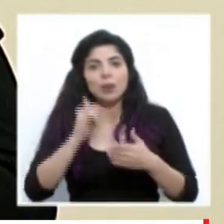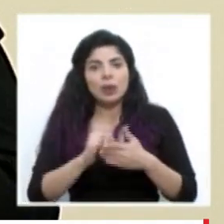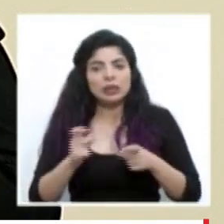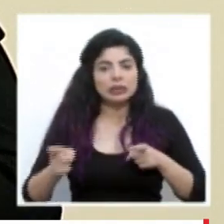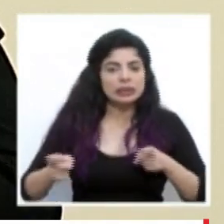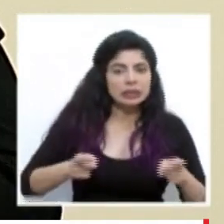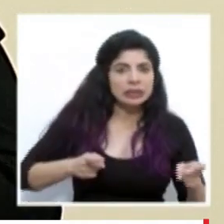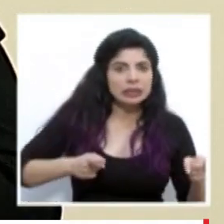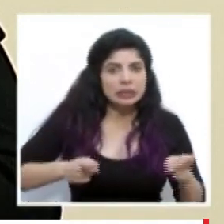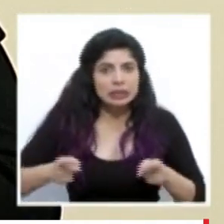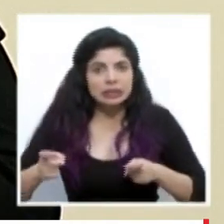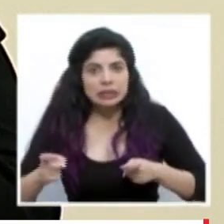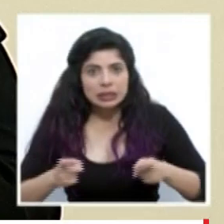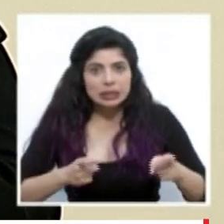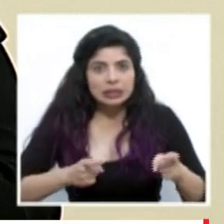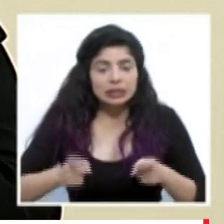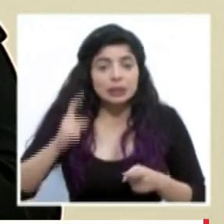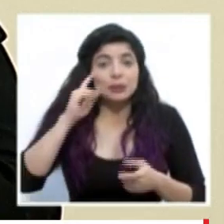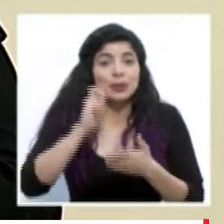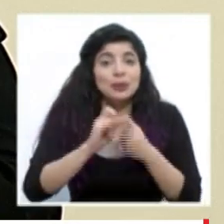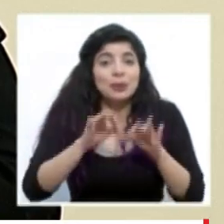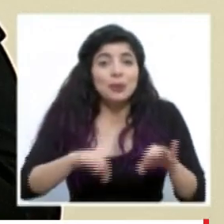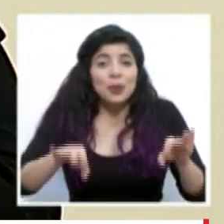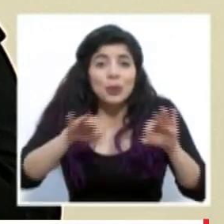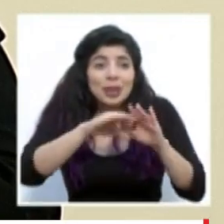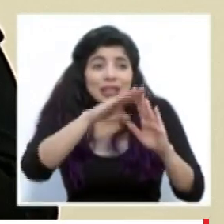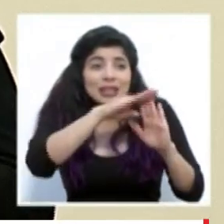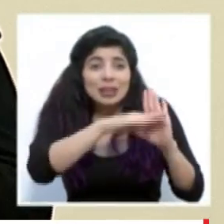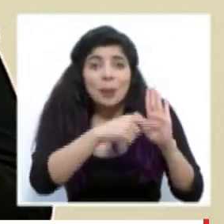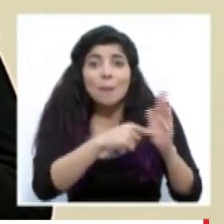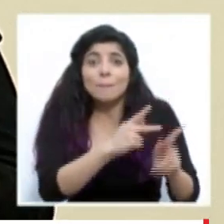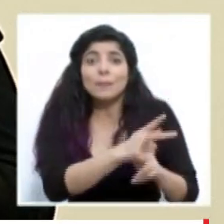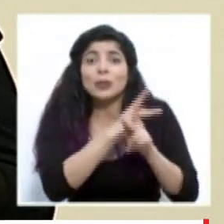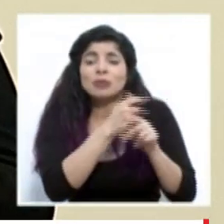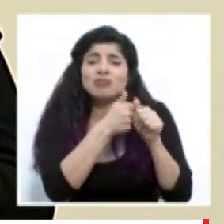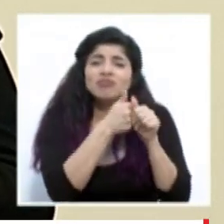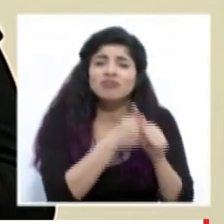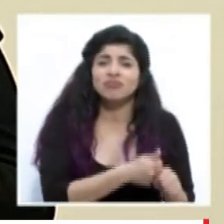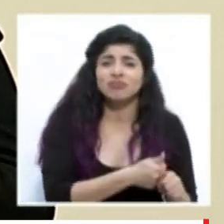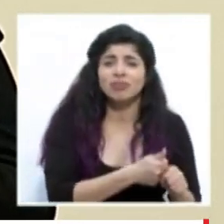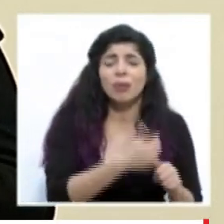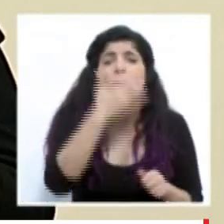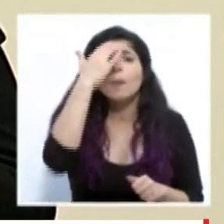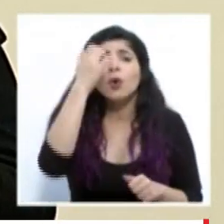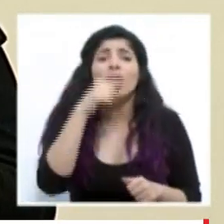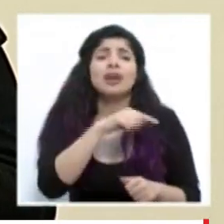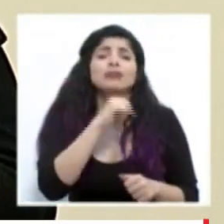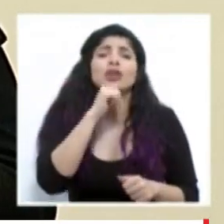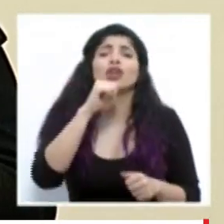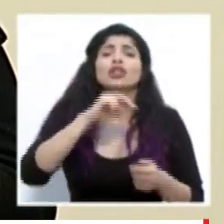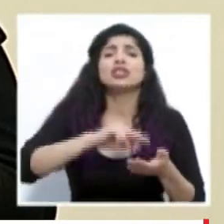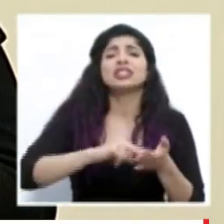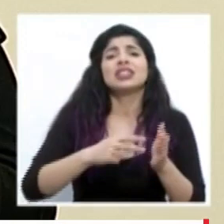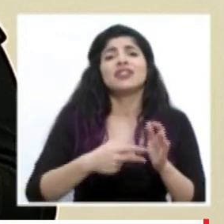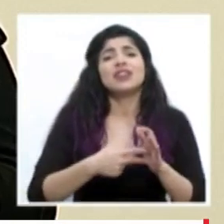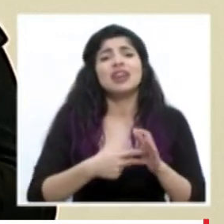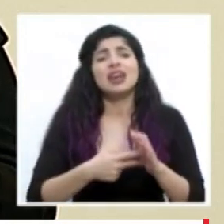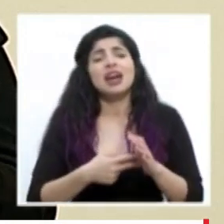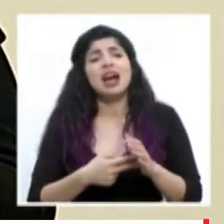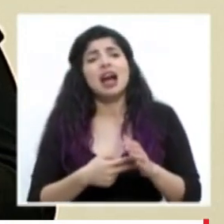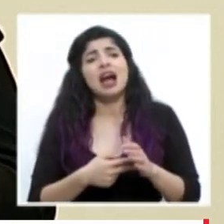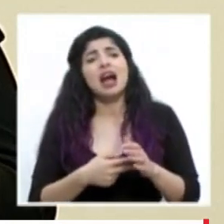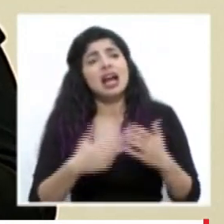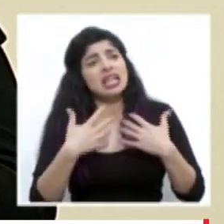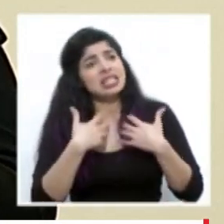gestionándolo. Y de ahí la importancia de seguir las medidas de protección, porque tenemos que llegar a esto no se trata de si es